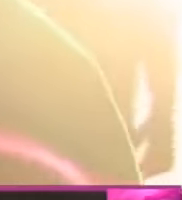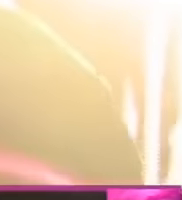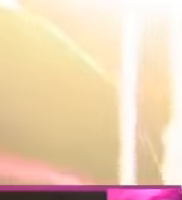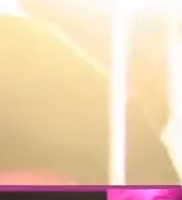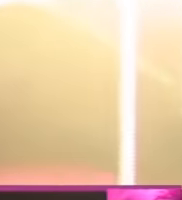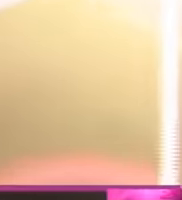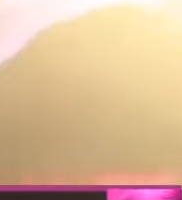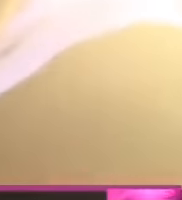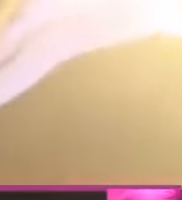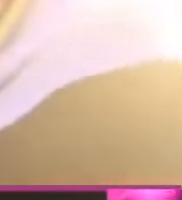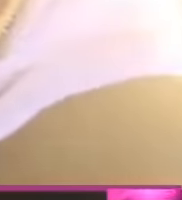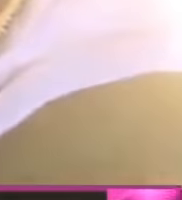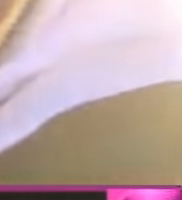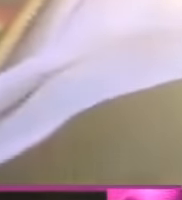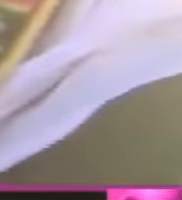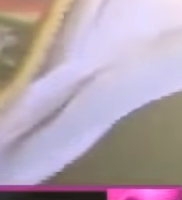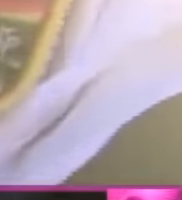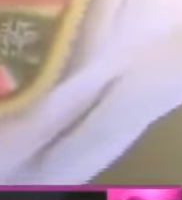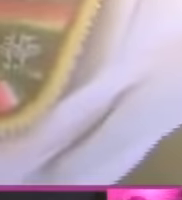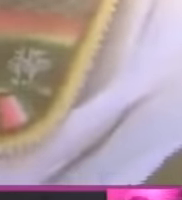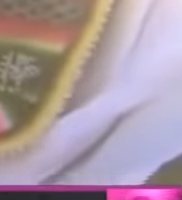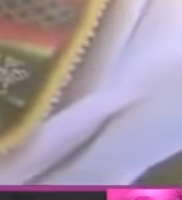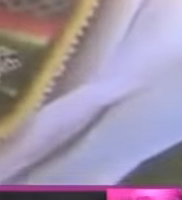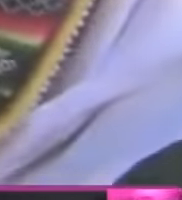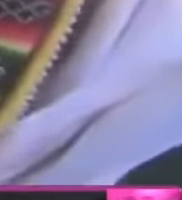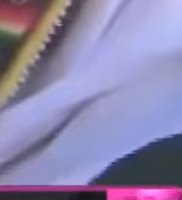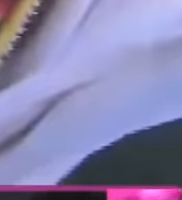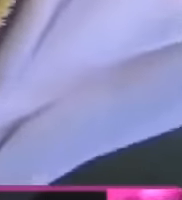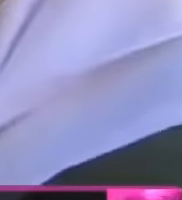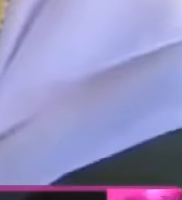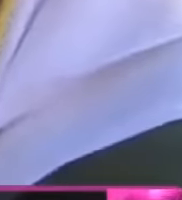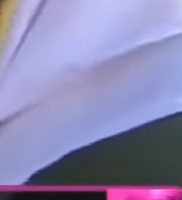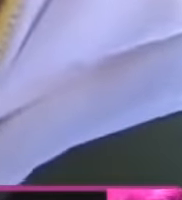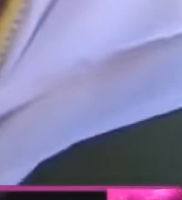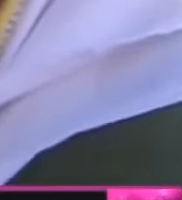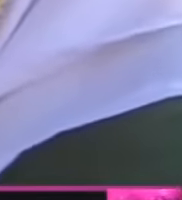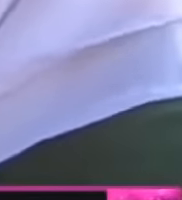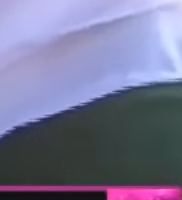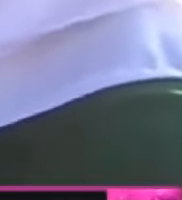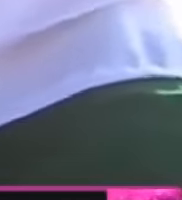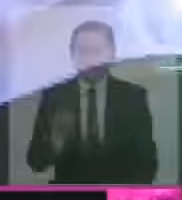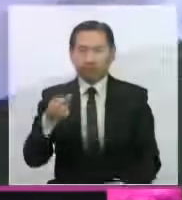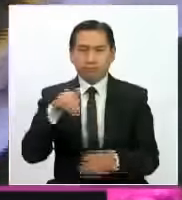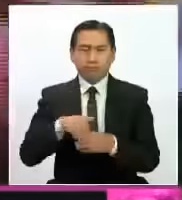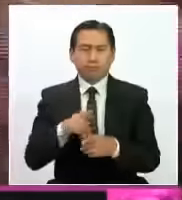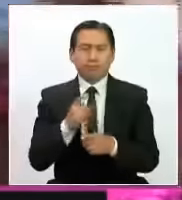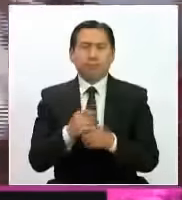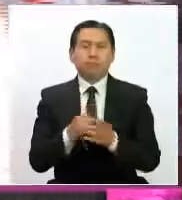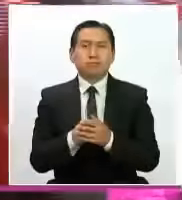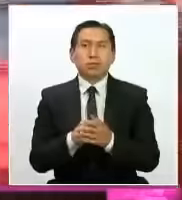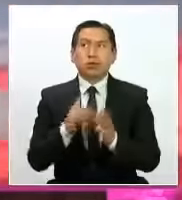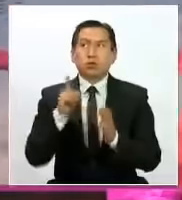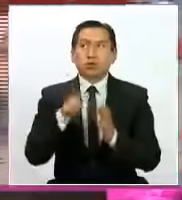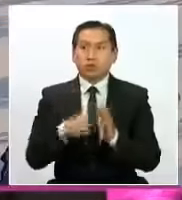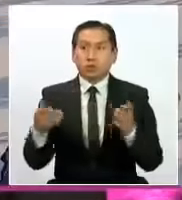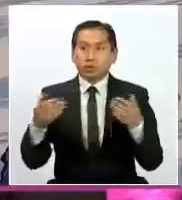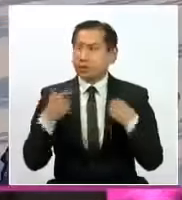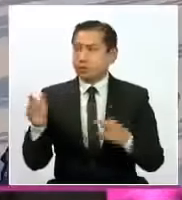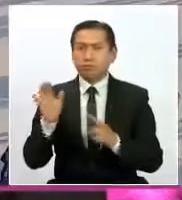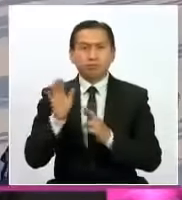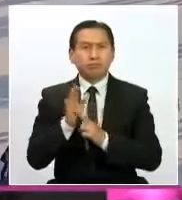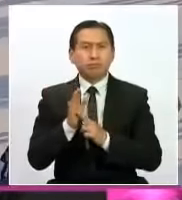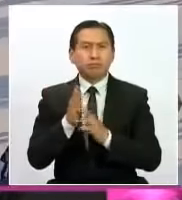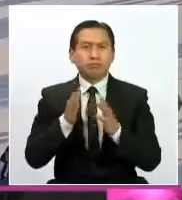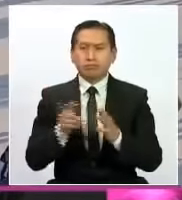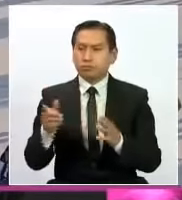Socialismo, autoridades electas el pasado 18 de octubre con el 55% de los votos. Después se encontrará con una representación